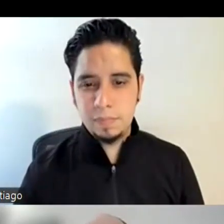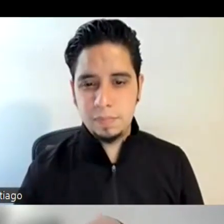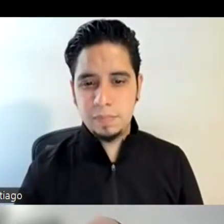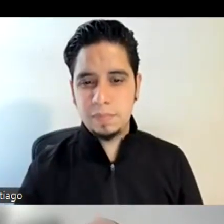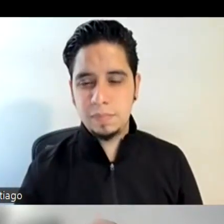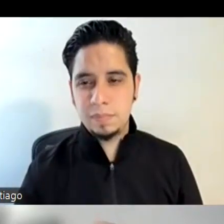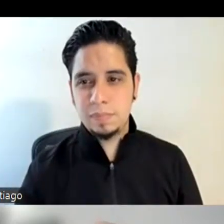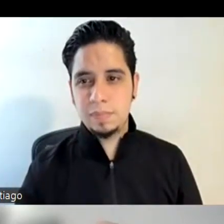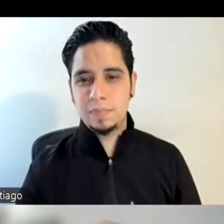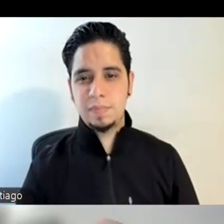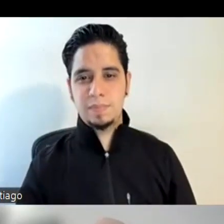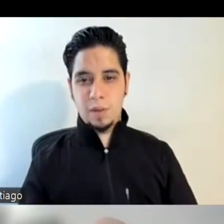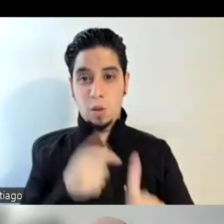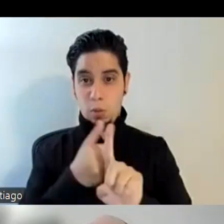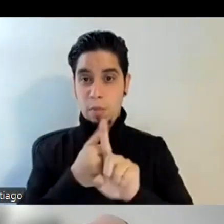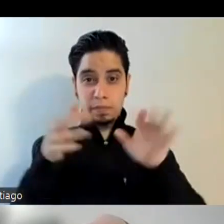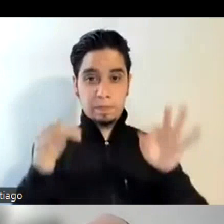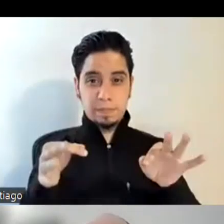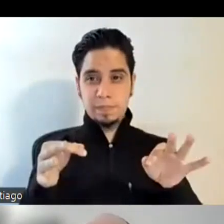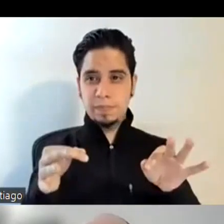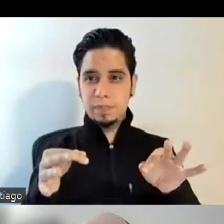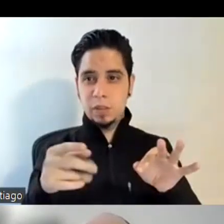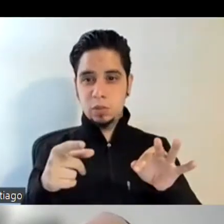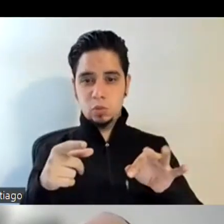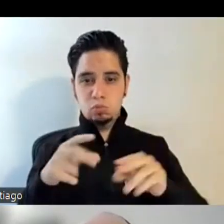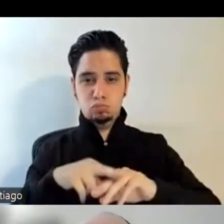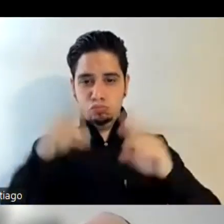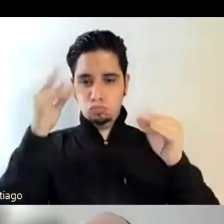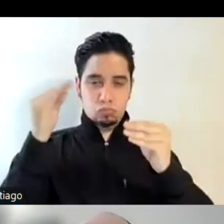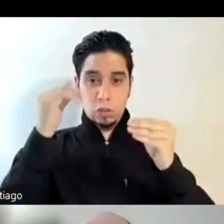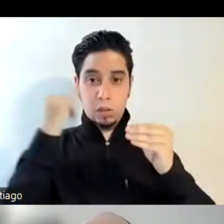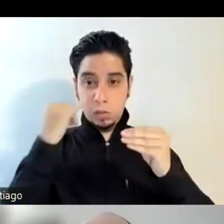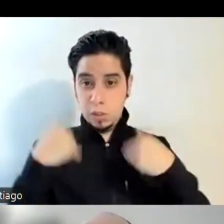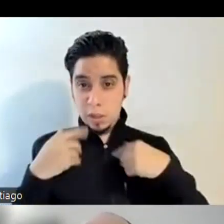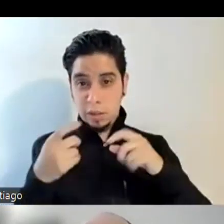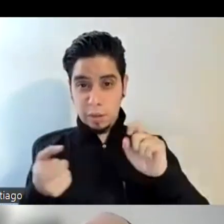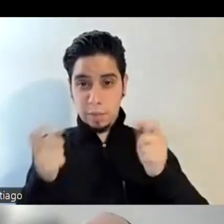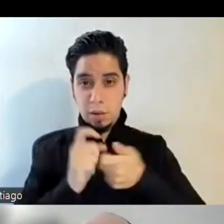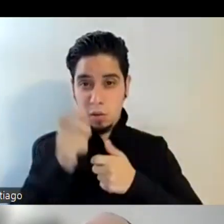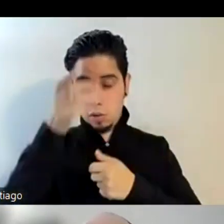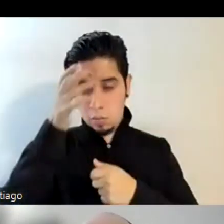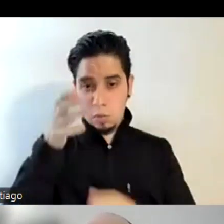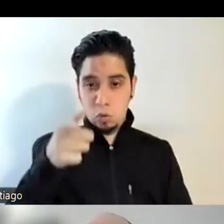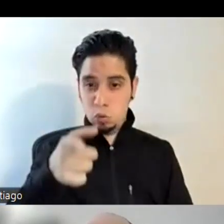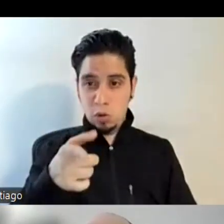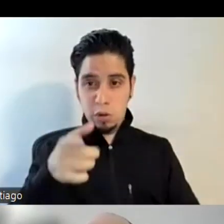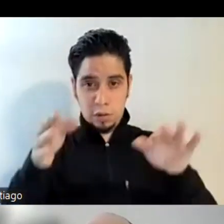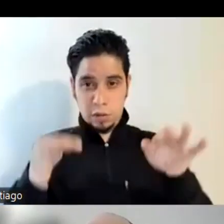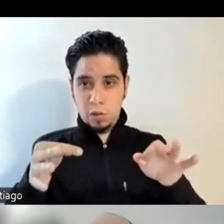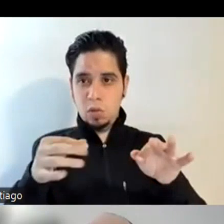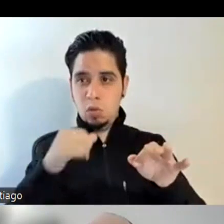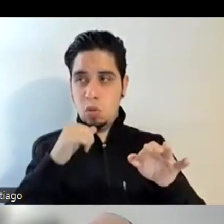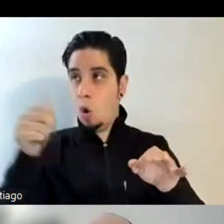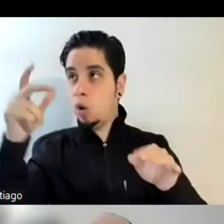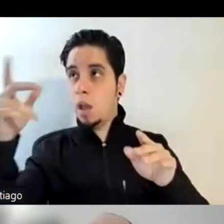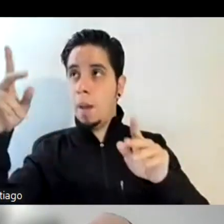pero lo decides tú. ¿No? O sea, es una decisión tuya y si tú tienes que cambiar el concepto a última hora, no es porque... Es